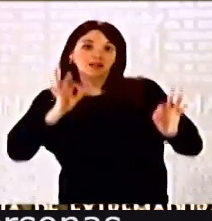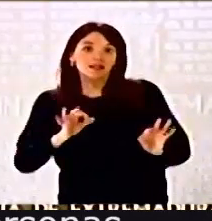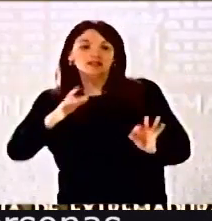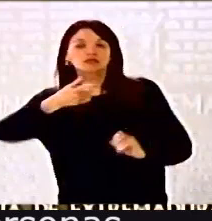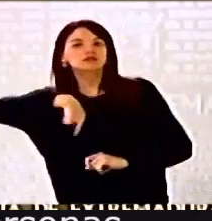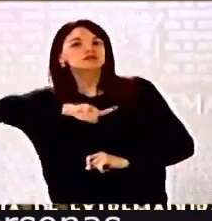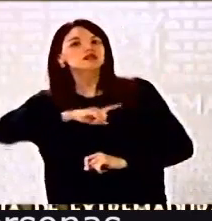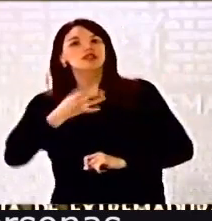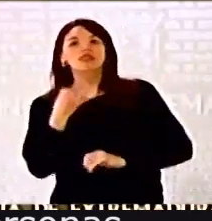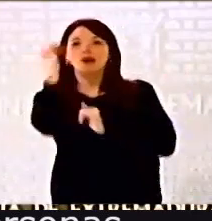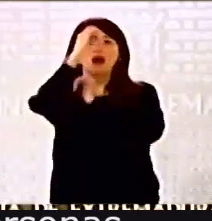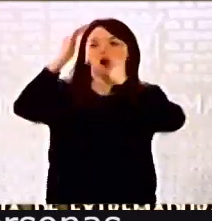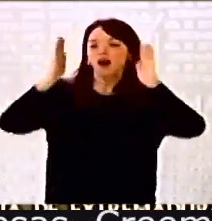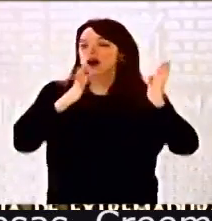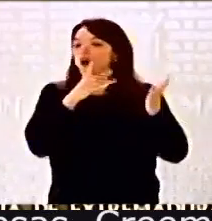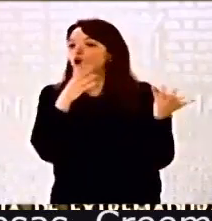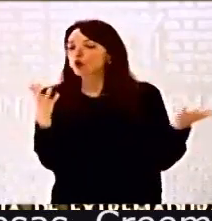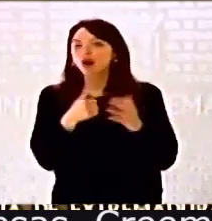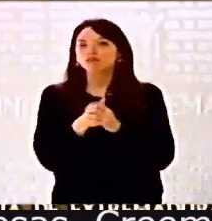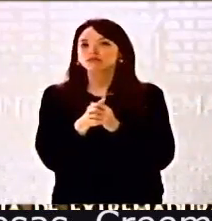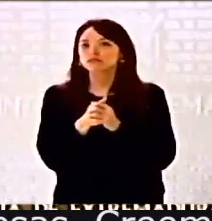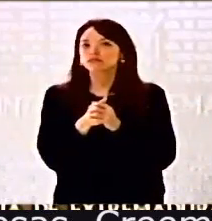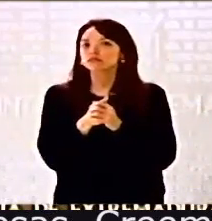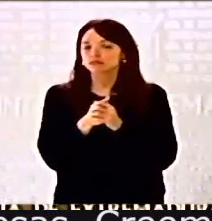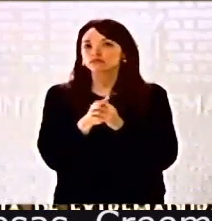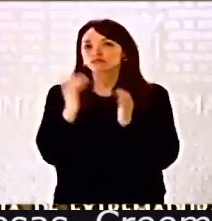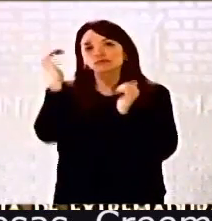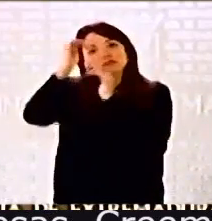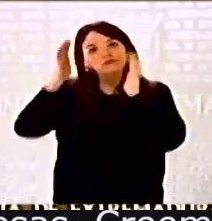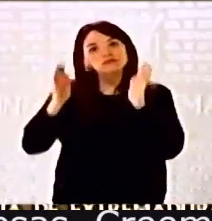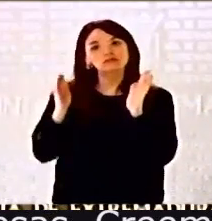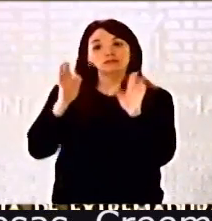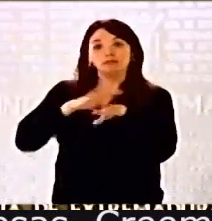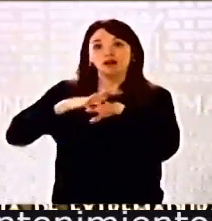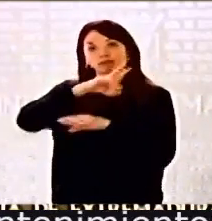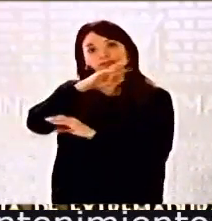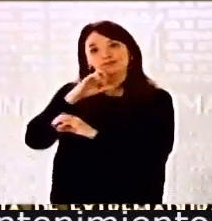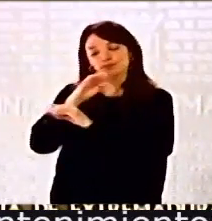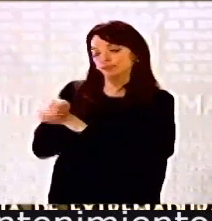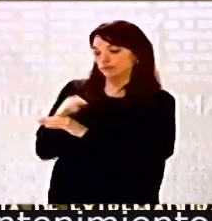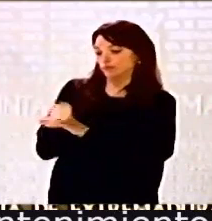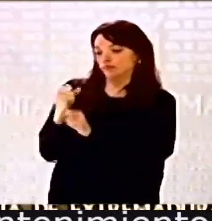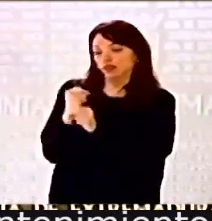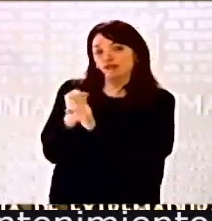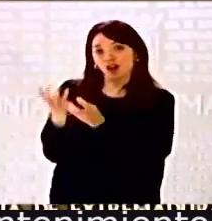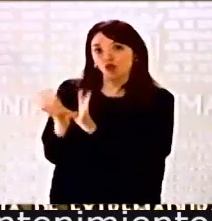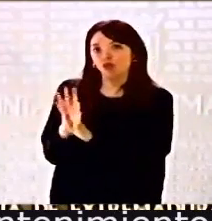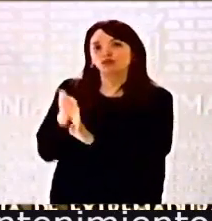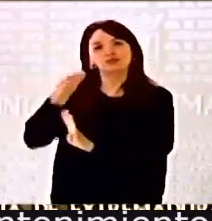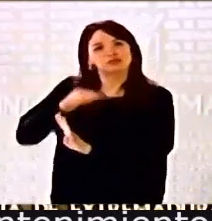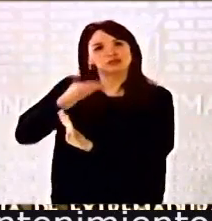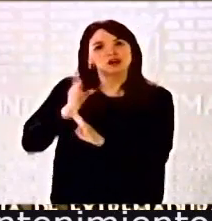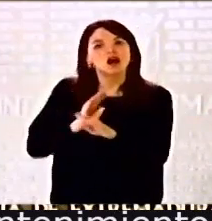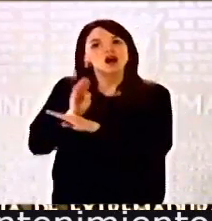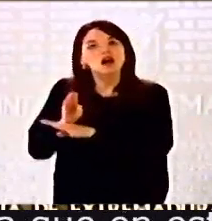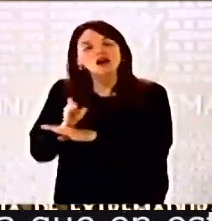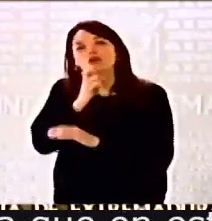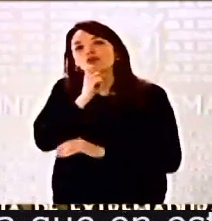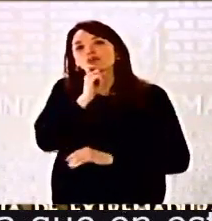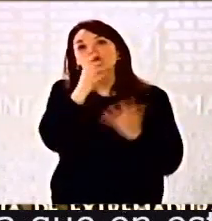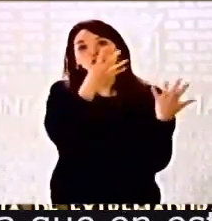que atender en estos momentos al mantenimiento del empleo y, por lo tanto, es muy importante una ayuda, que en este caso será